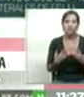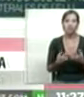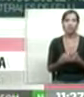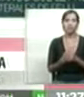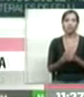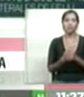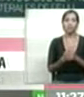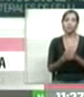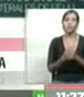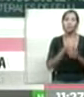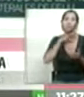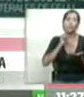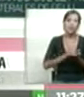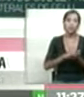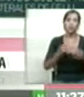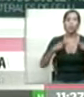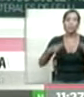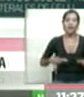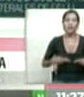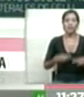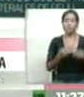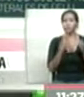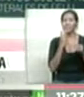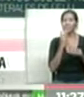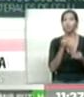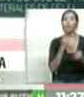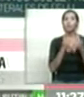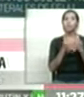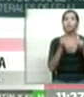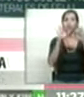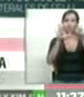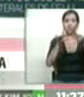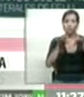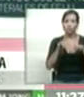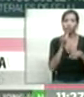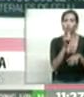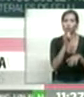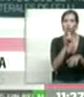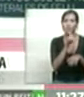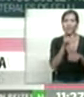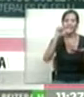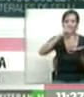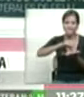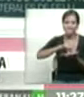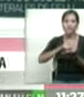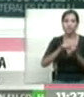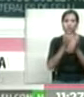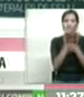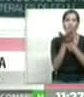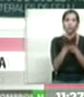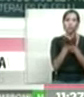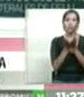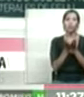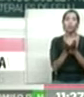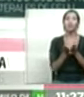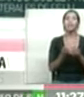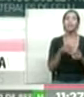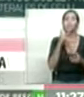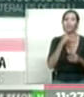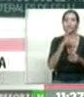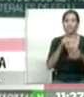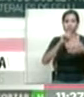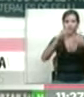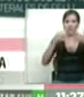humanas. Citó, por ejemplo, el último informe del Centro de Estudios de Economía y Política de los Estados Unidos que hicieron